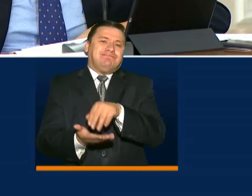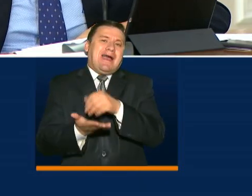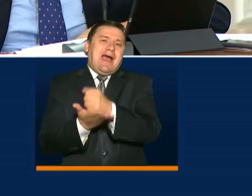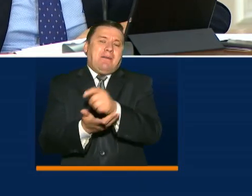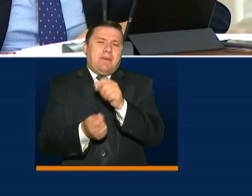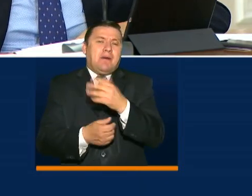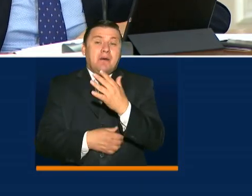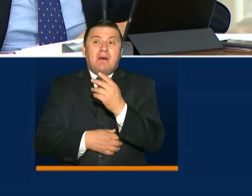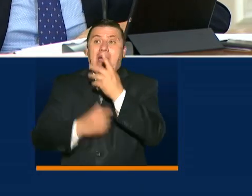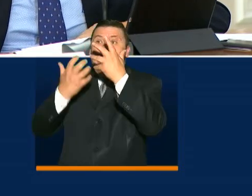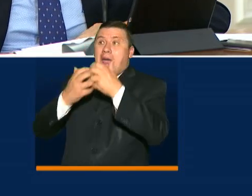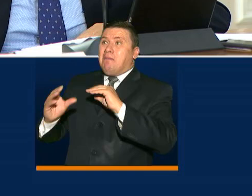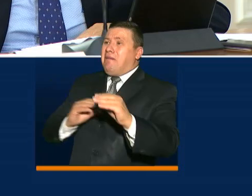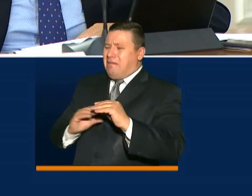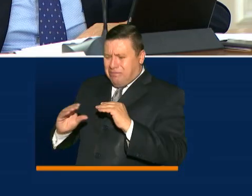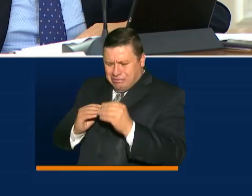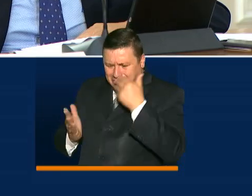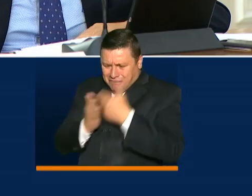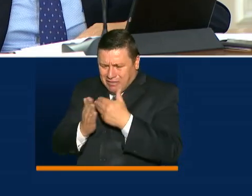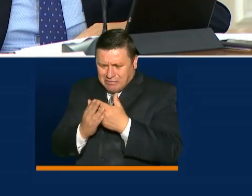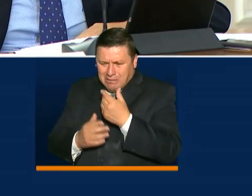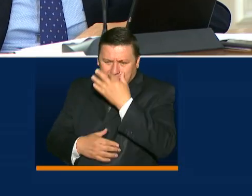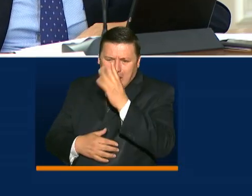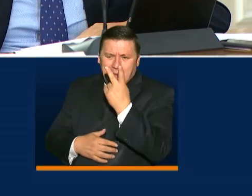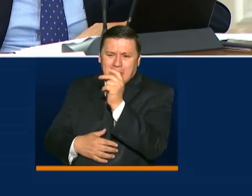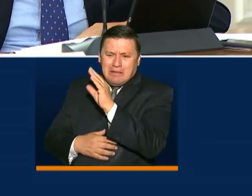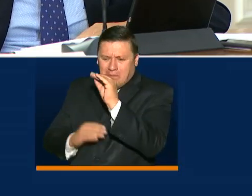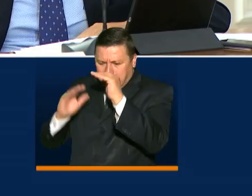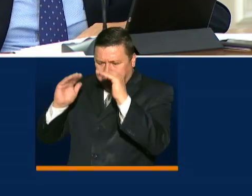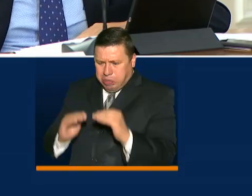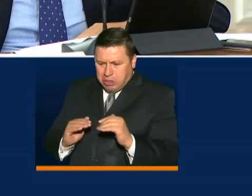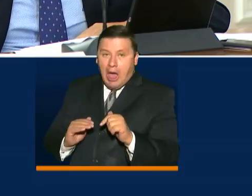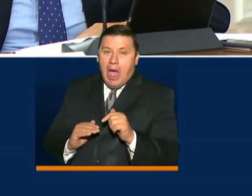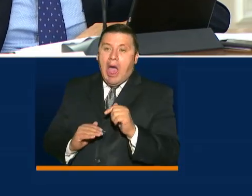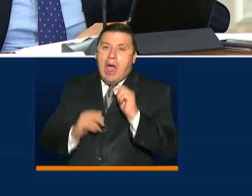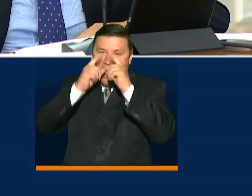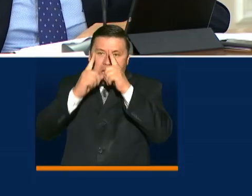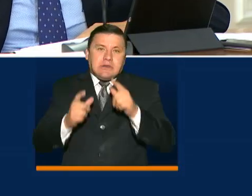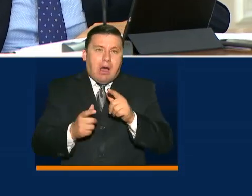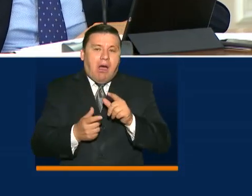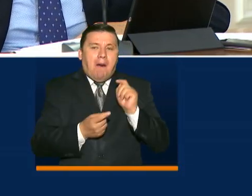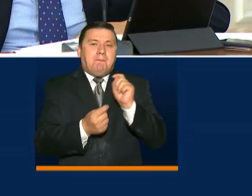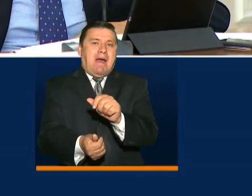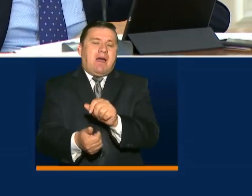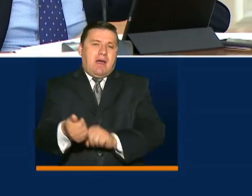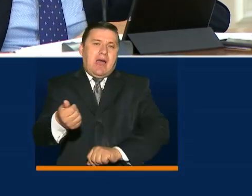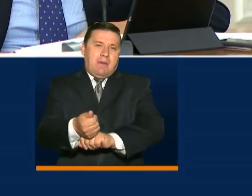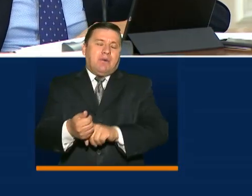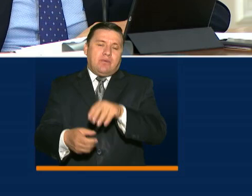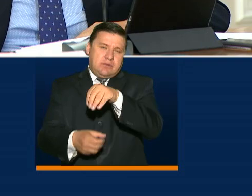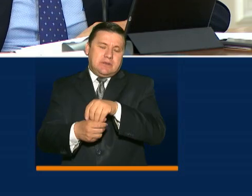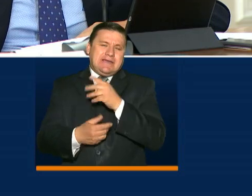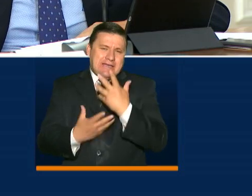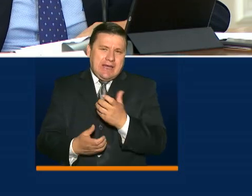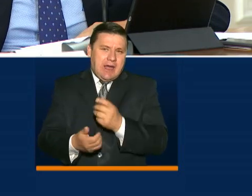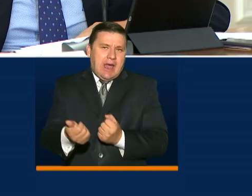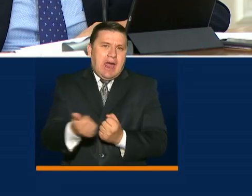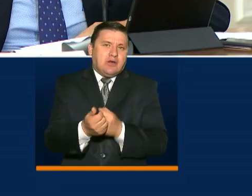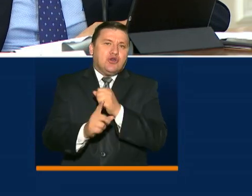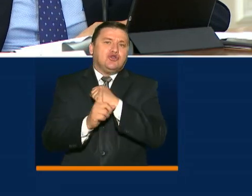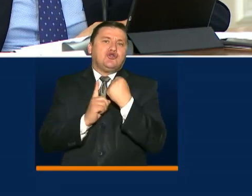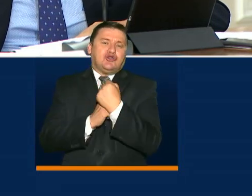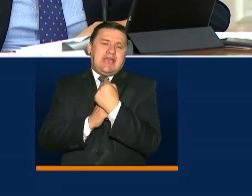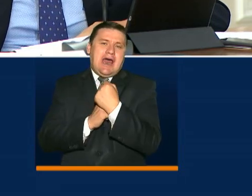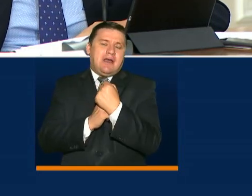más de un 20% en su facturación. También algo que quiero destacar, y es llegar con ese apoyo